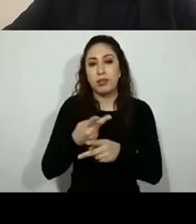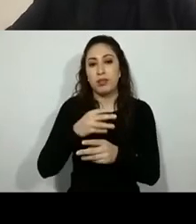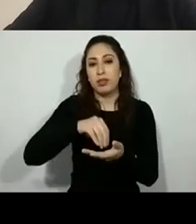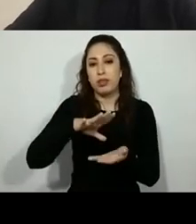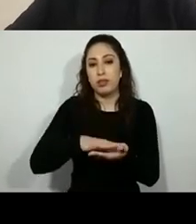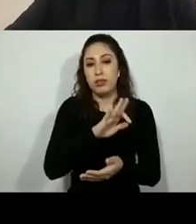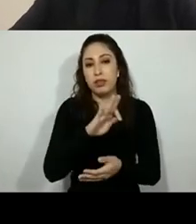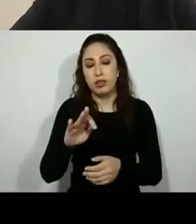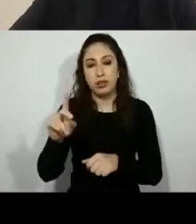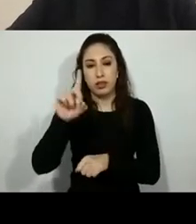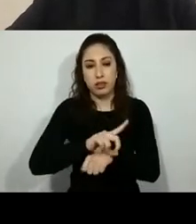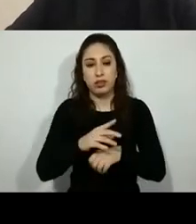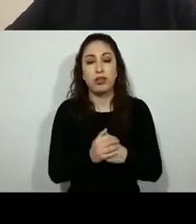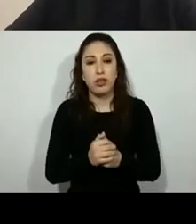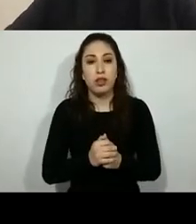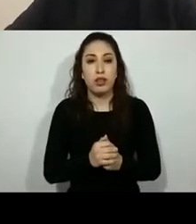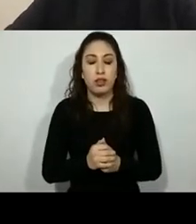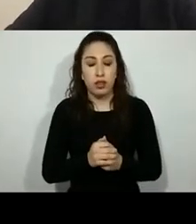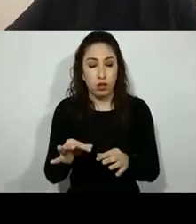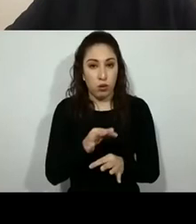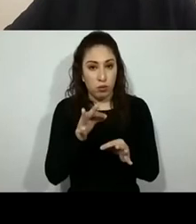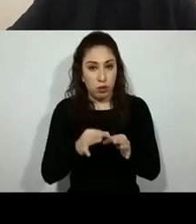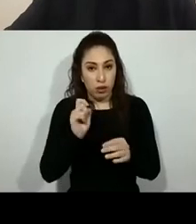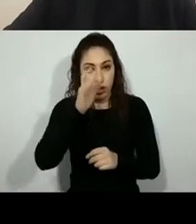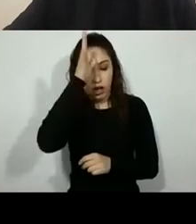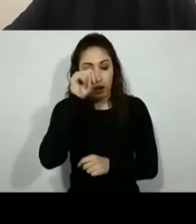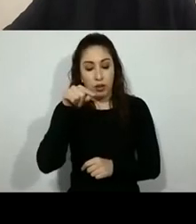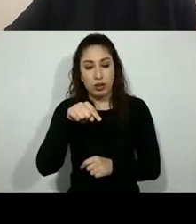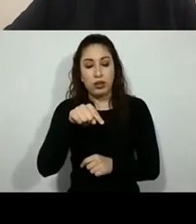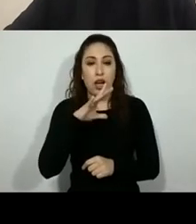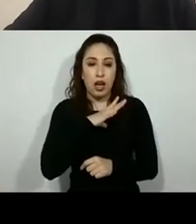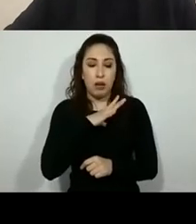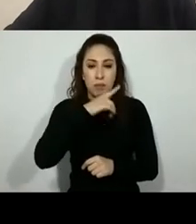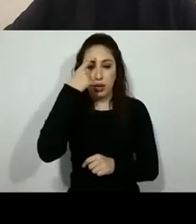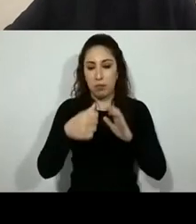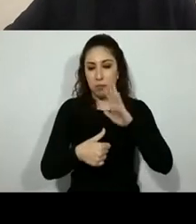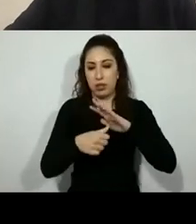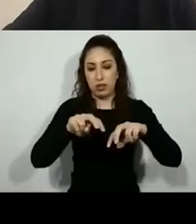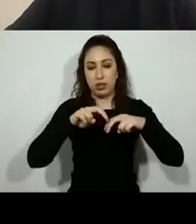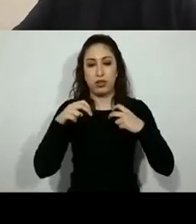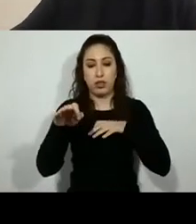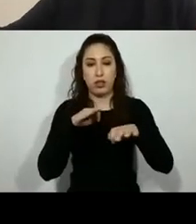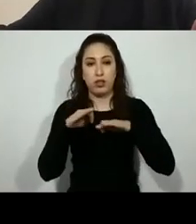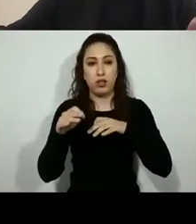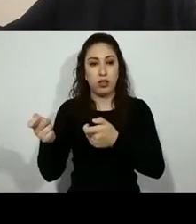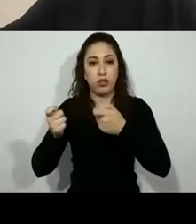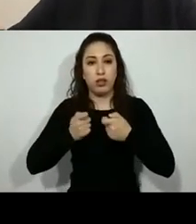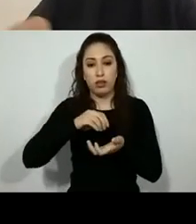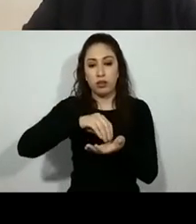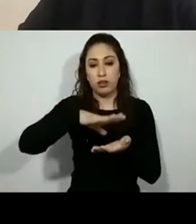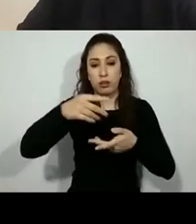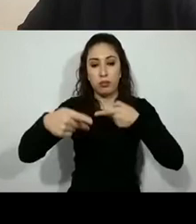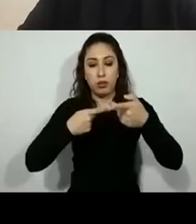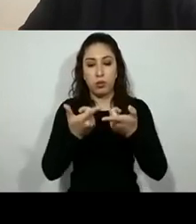Conforme al acuerdo parlamentario que están regulando estas mesas de trabajo, recibí las preguntas de Encuentro